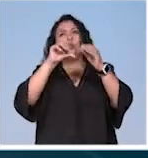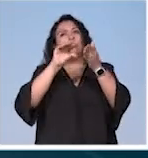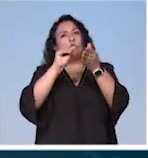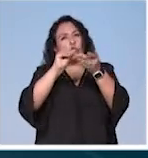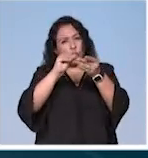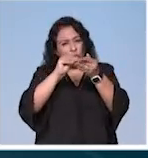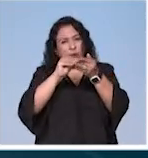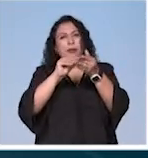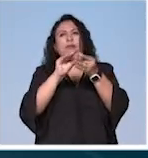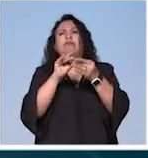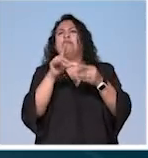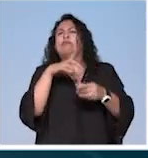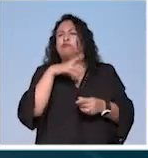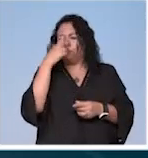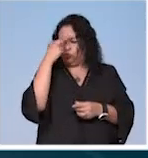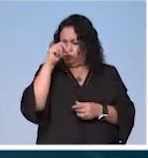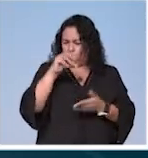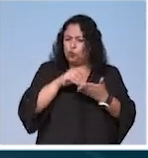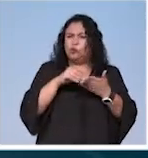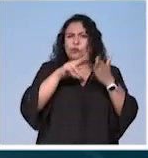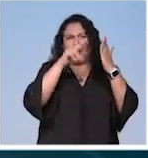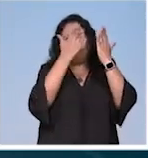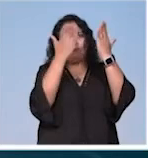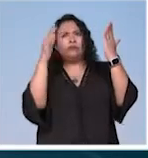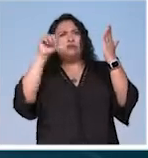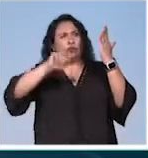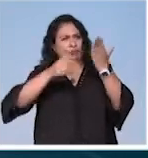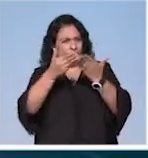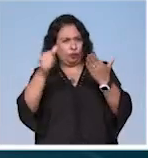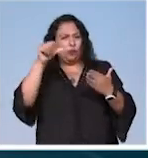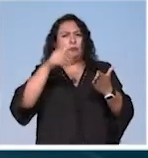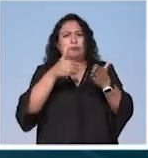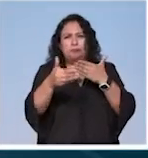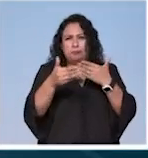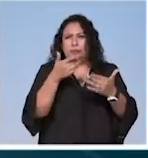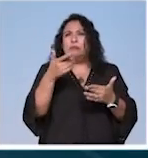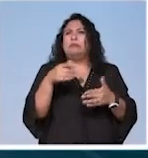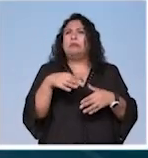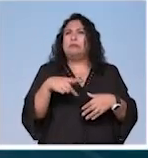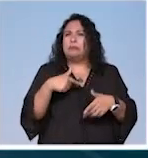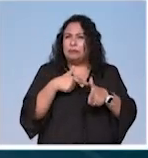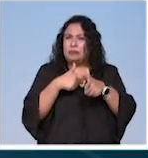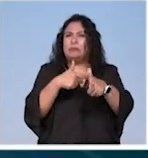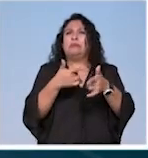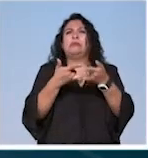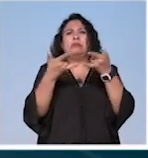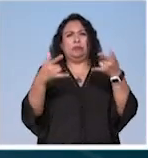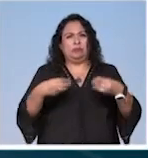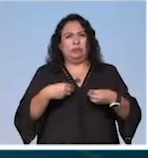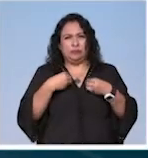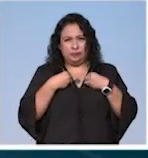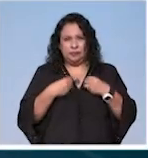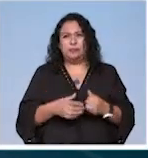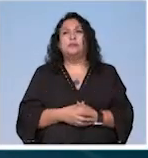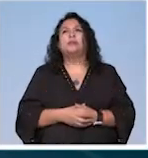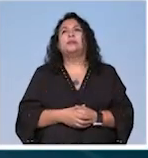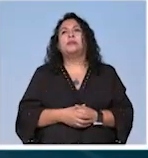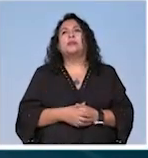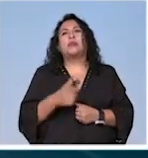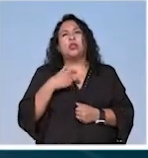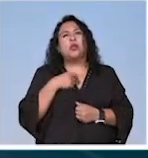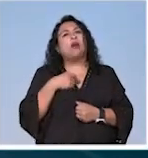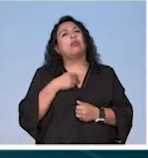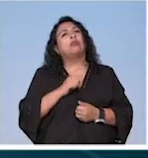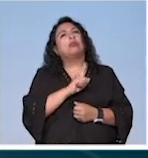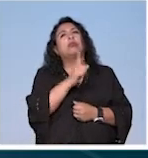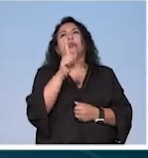hablando y nos recuerdan qué tan vigente es la pintura mural aún en nuestros tiempos y cuán viva está nuestra historia. Cada que yo recorro